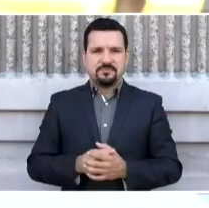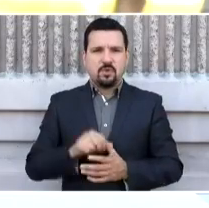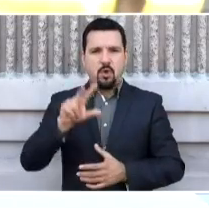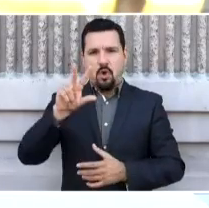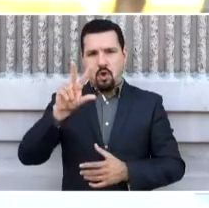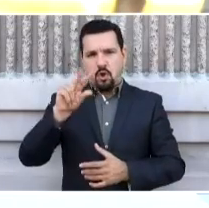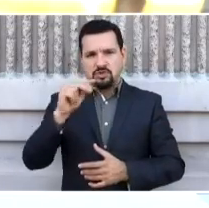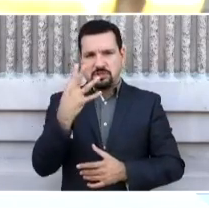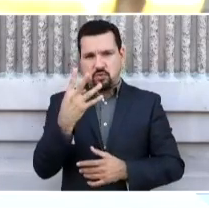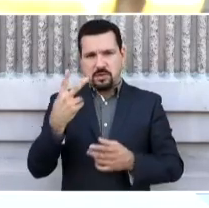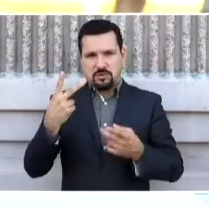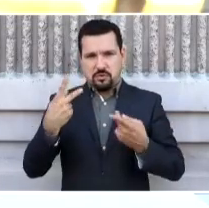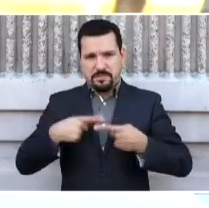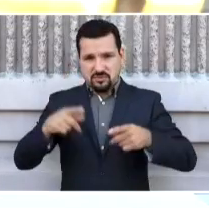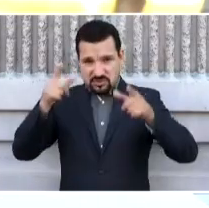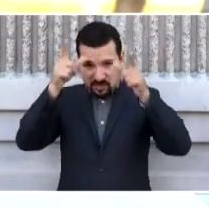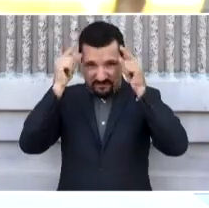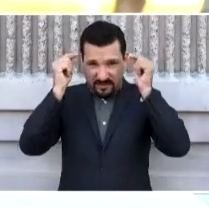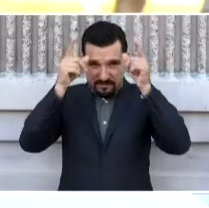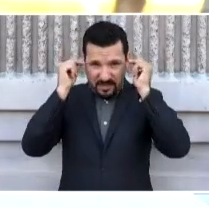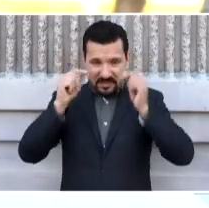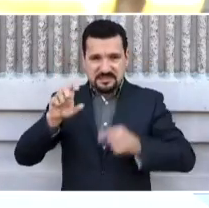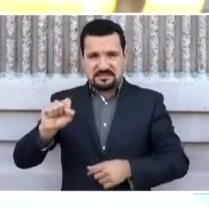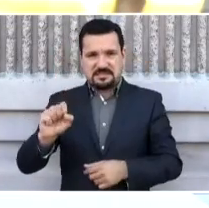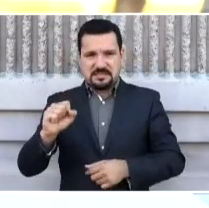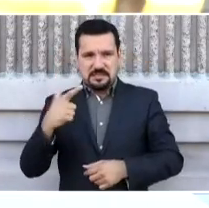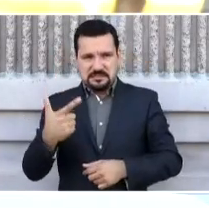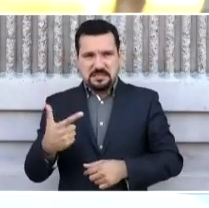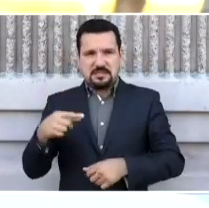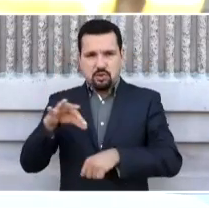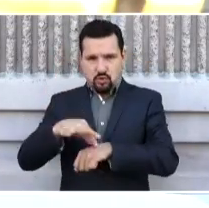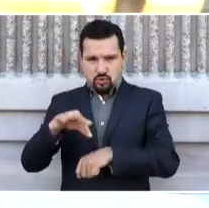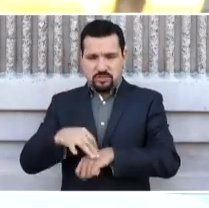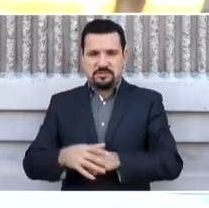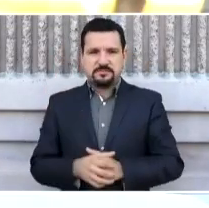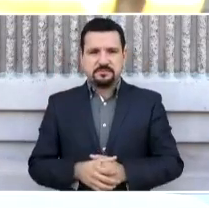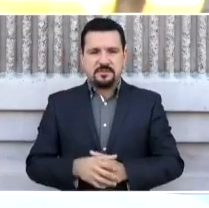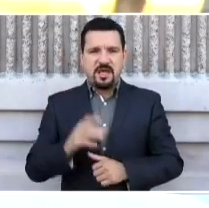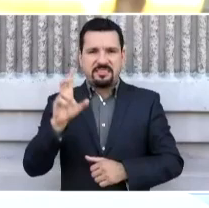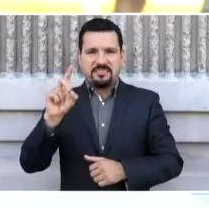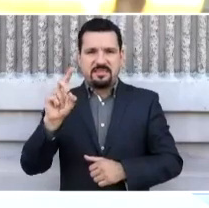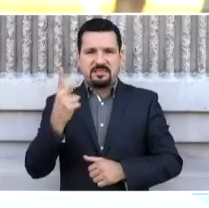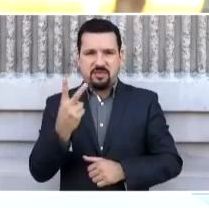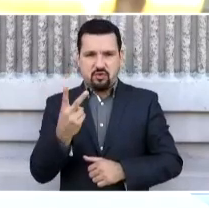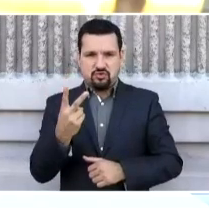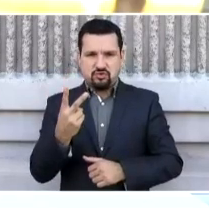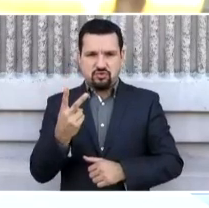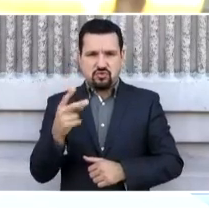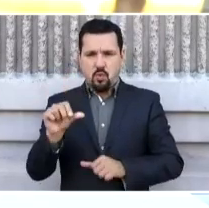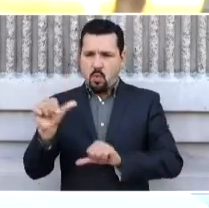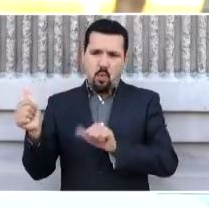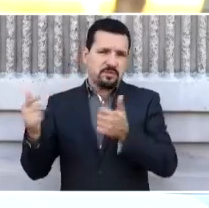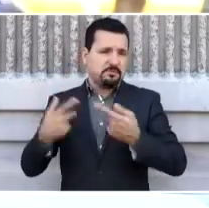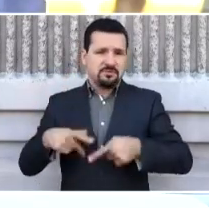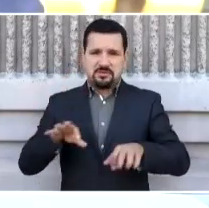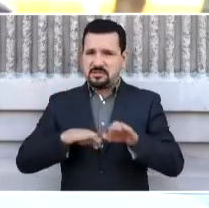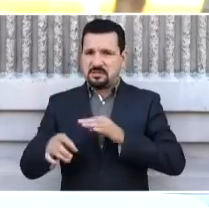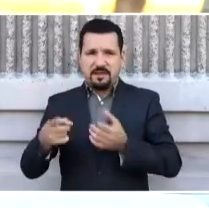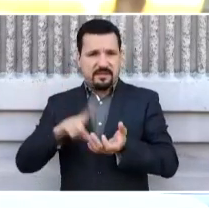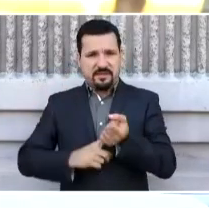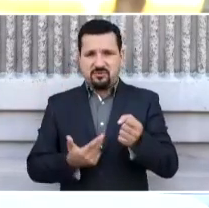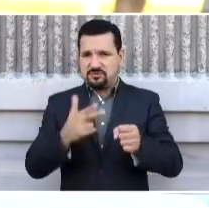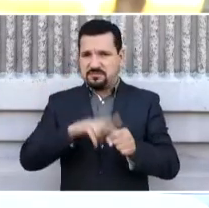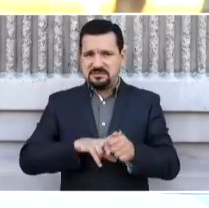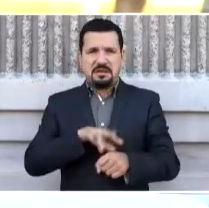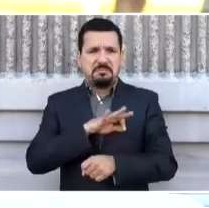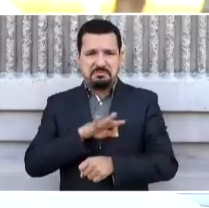84 son personal de enfermería. 67 son médicos. 32 son otro personal de salud, y ahí podría